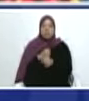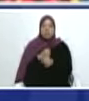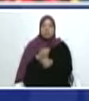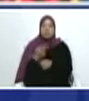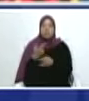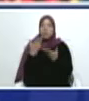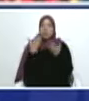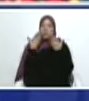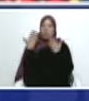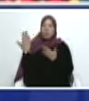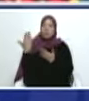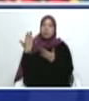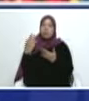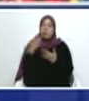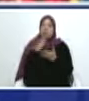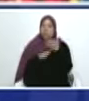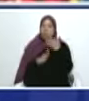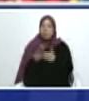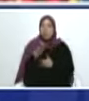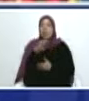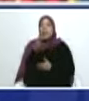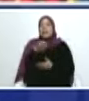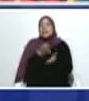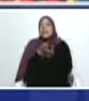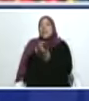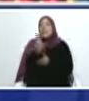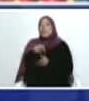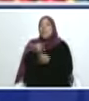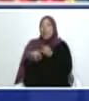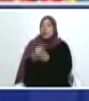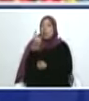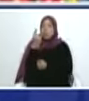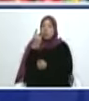lugar. ¡Leales siempre!